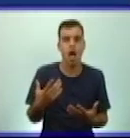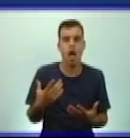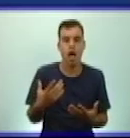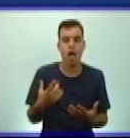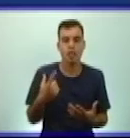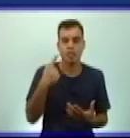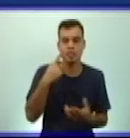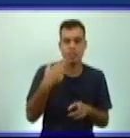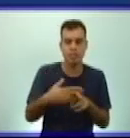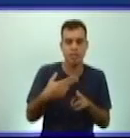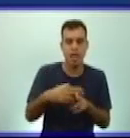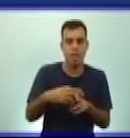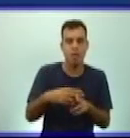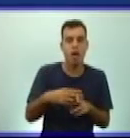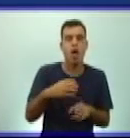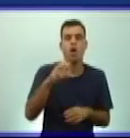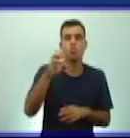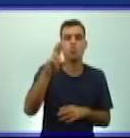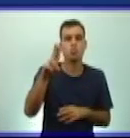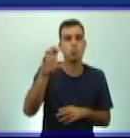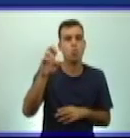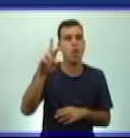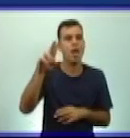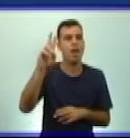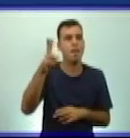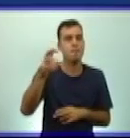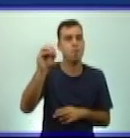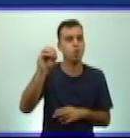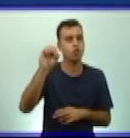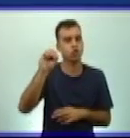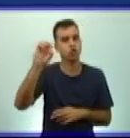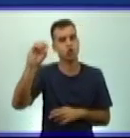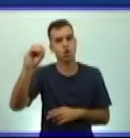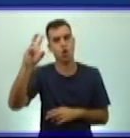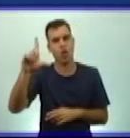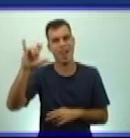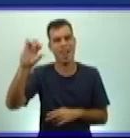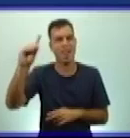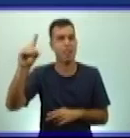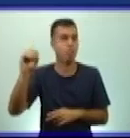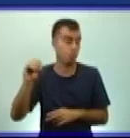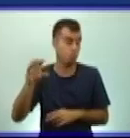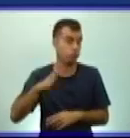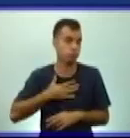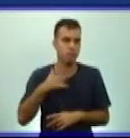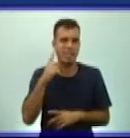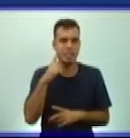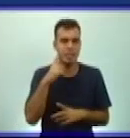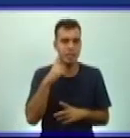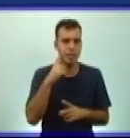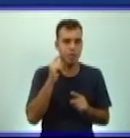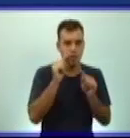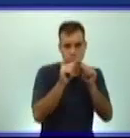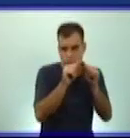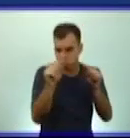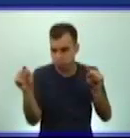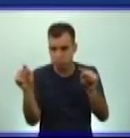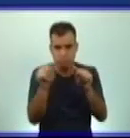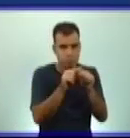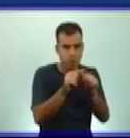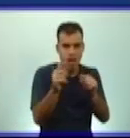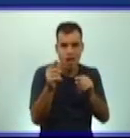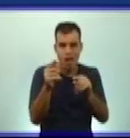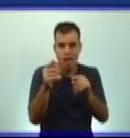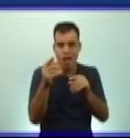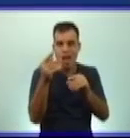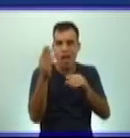sólido que no se deforma bajo ninguna acción externa y que además la distancia entre sus puntos permanece invariable.